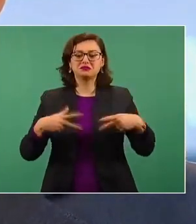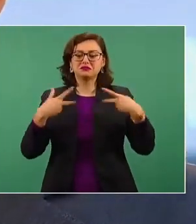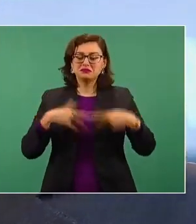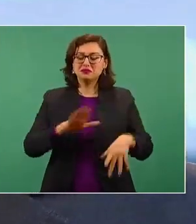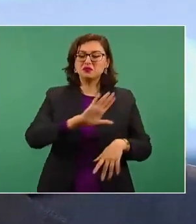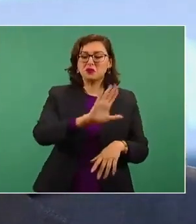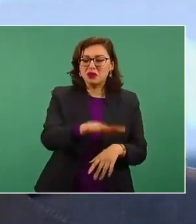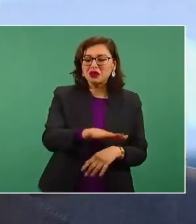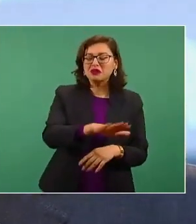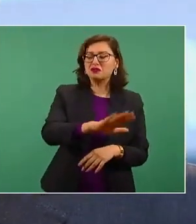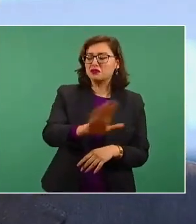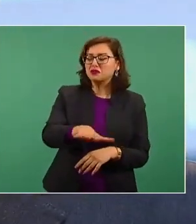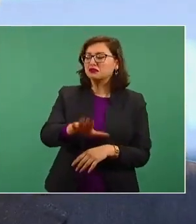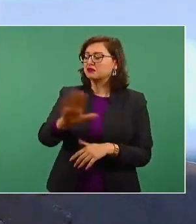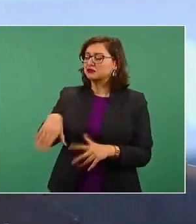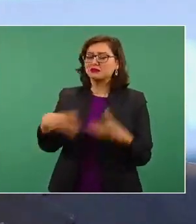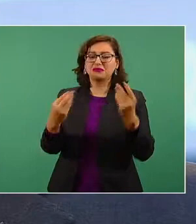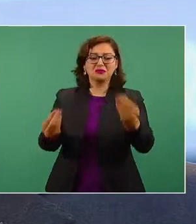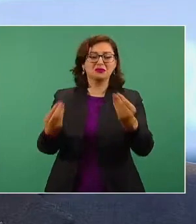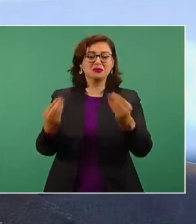guerras,